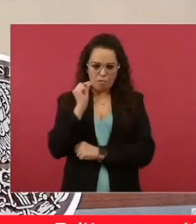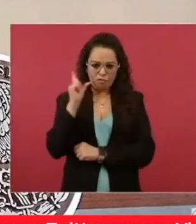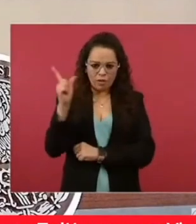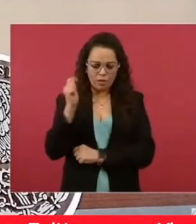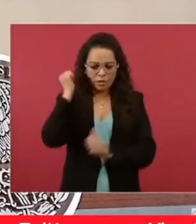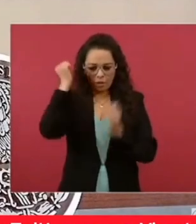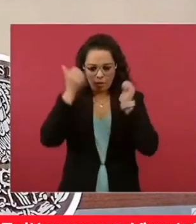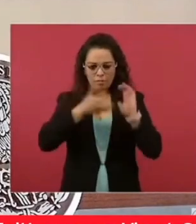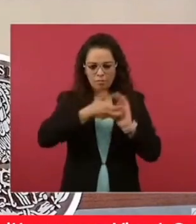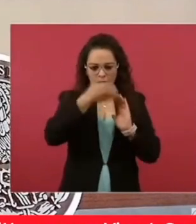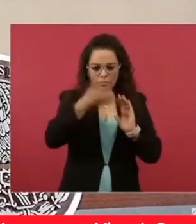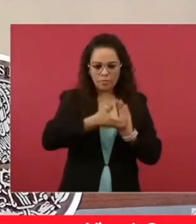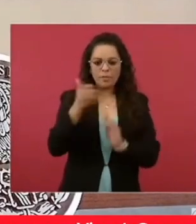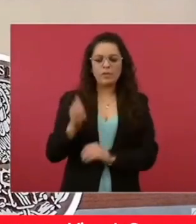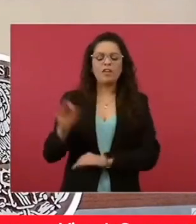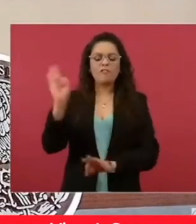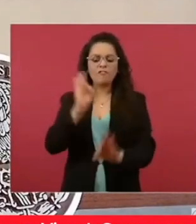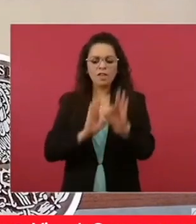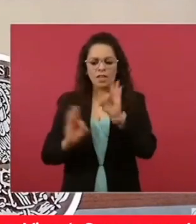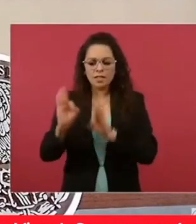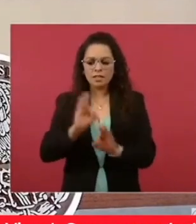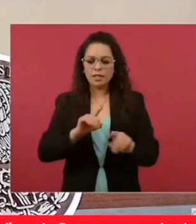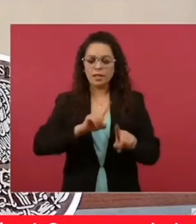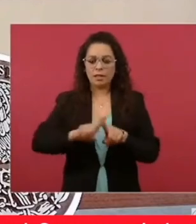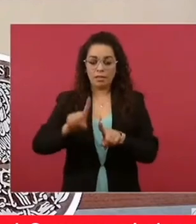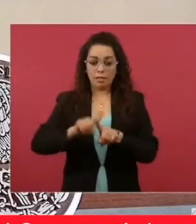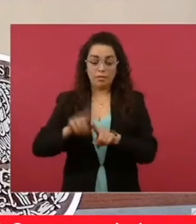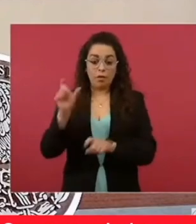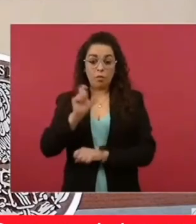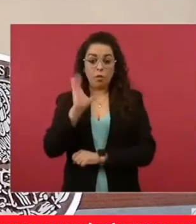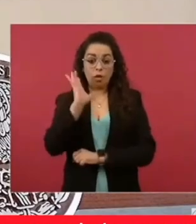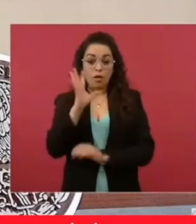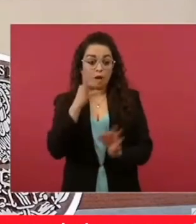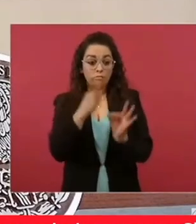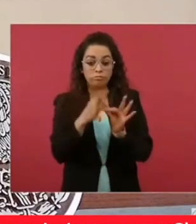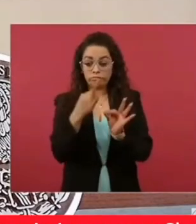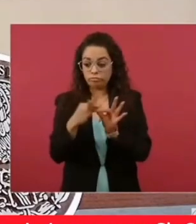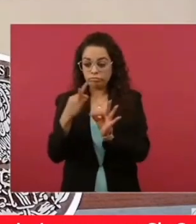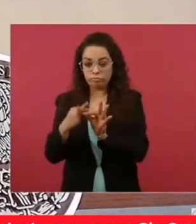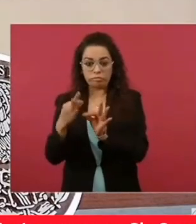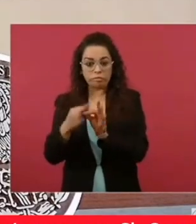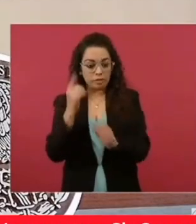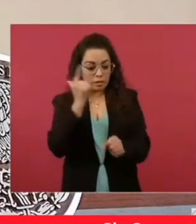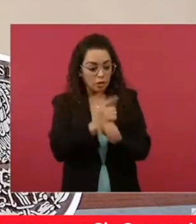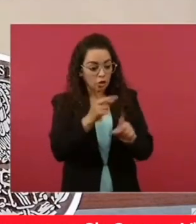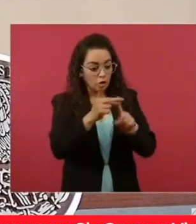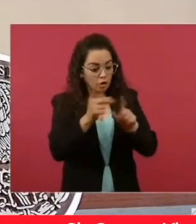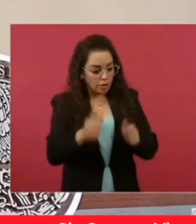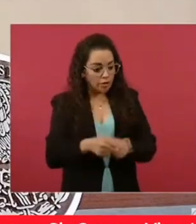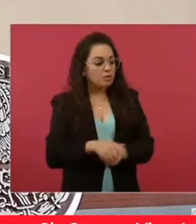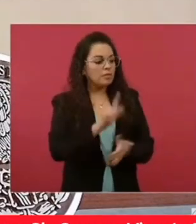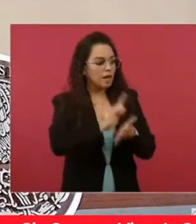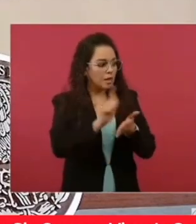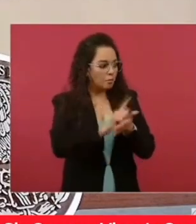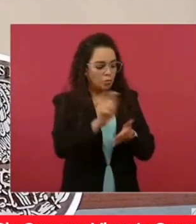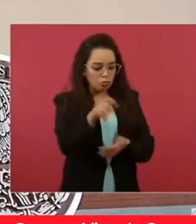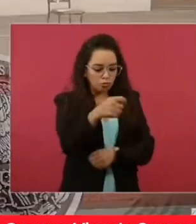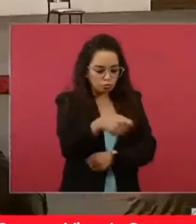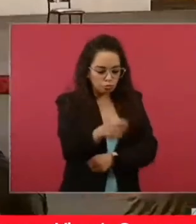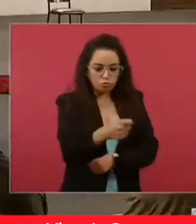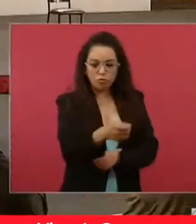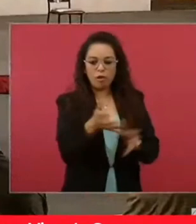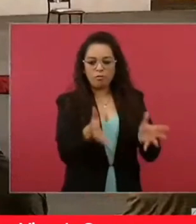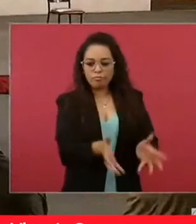física y otras disciplinas una vez que vayan concluyendo sus trabajos de salvamento arqueológico pasen a reforzar